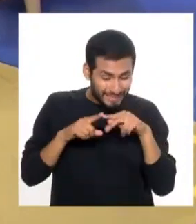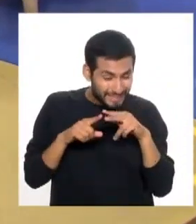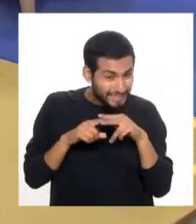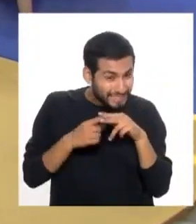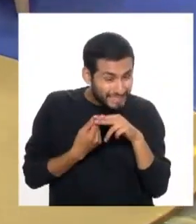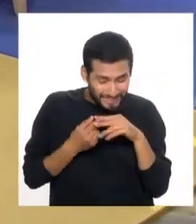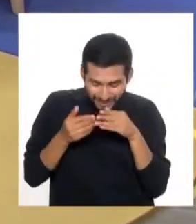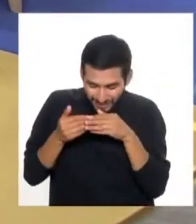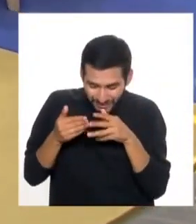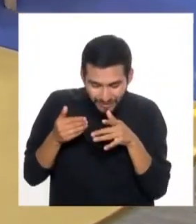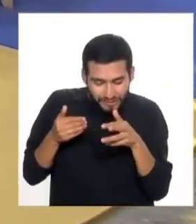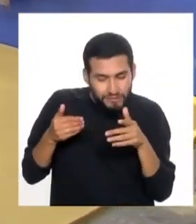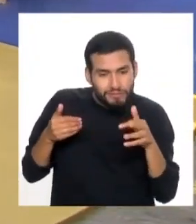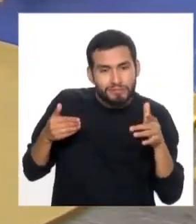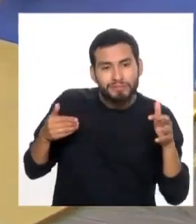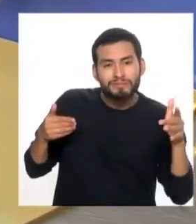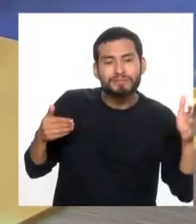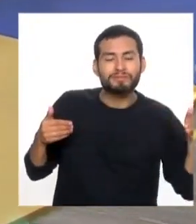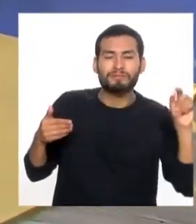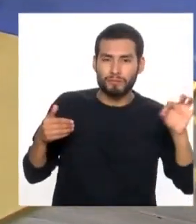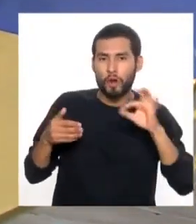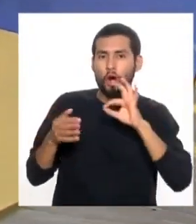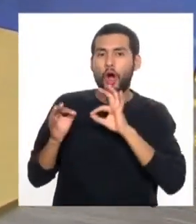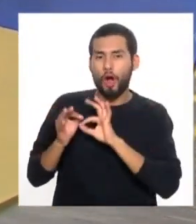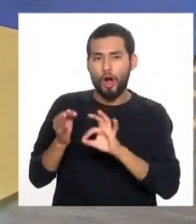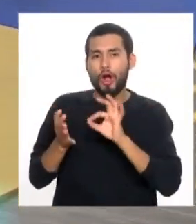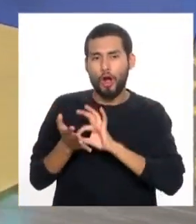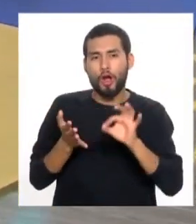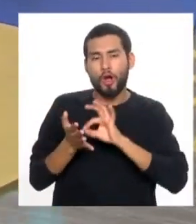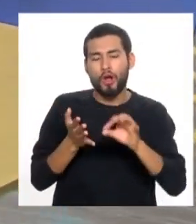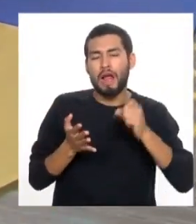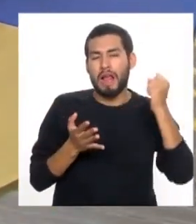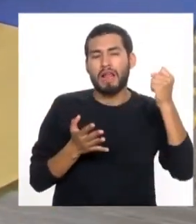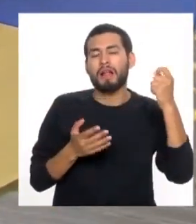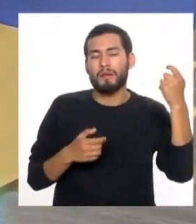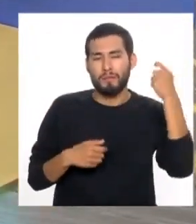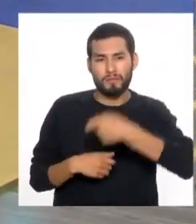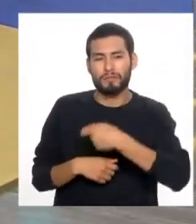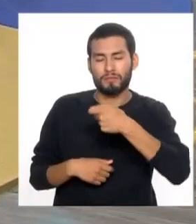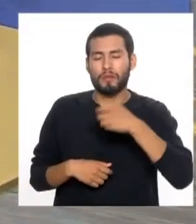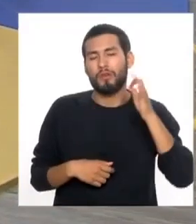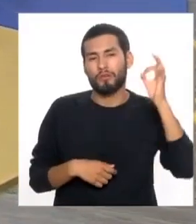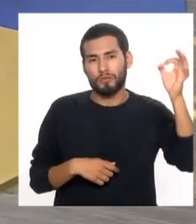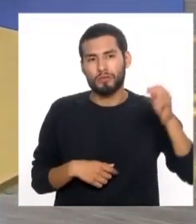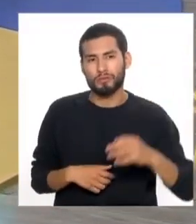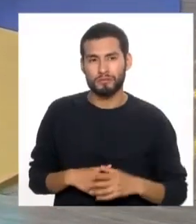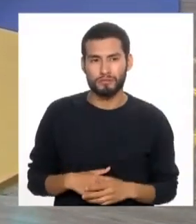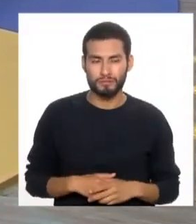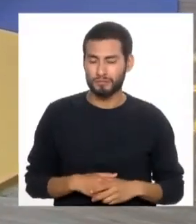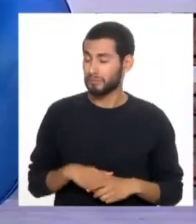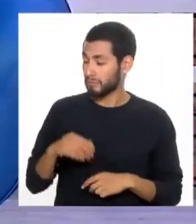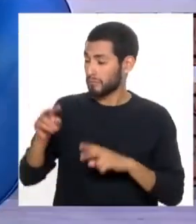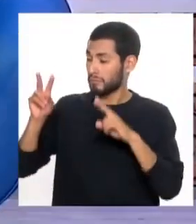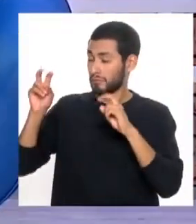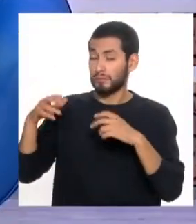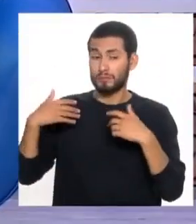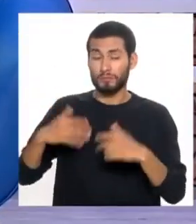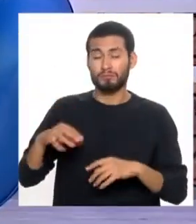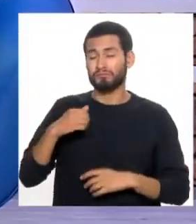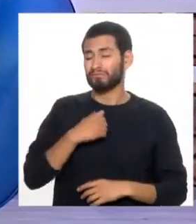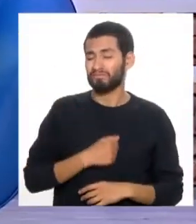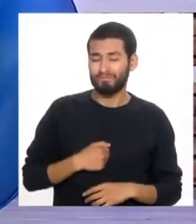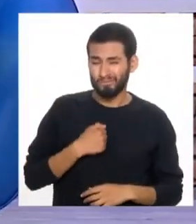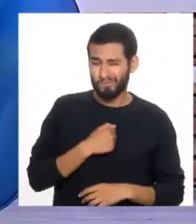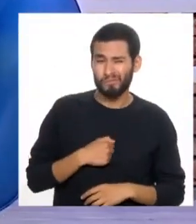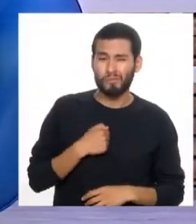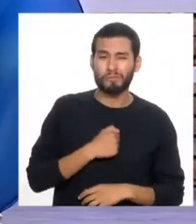ese momento para adelante, se contabilizan los derechos y los devengados a futuro. Freddy, un tema bastante penoso, una